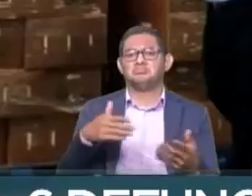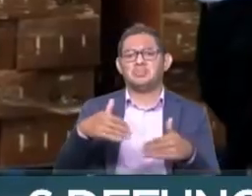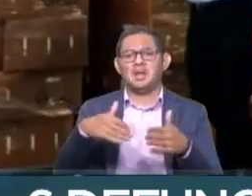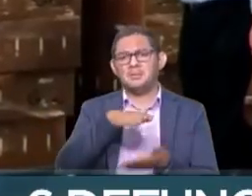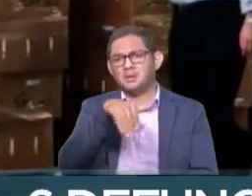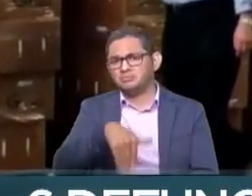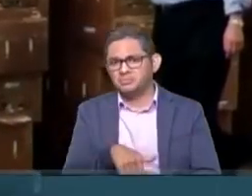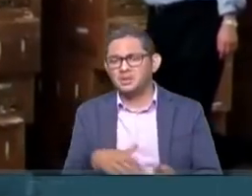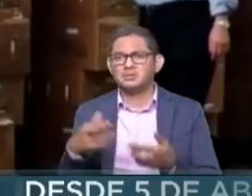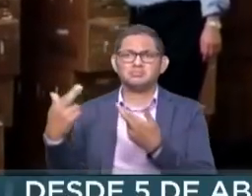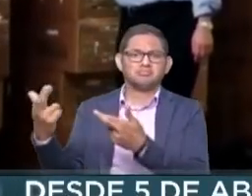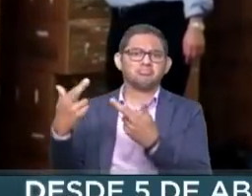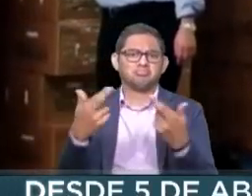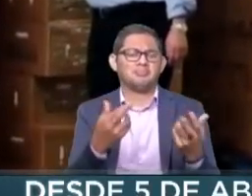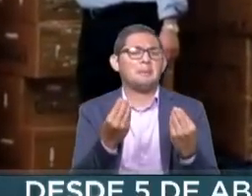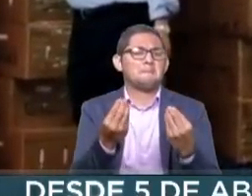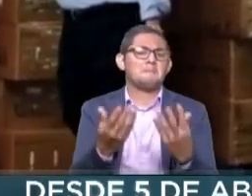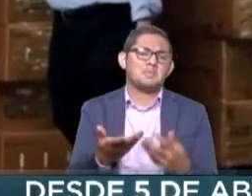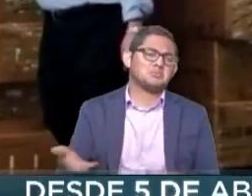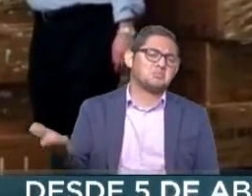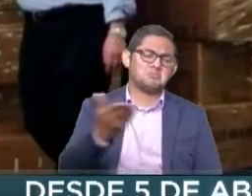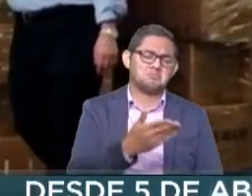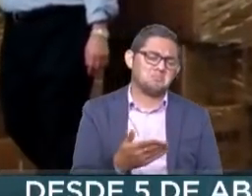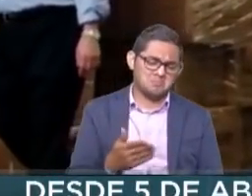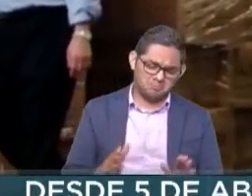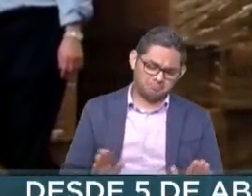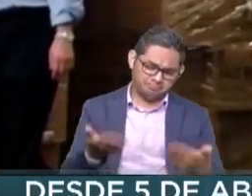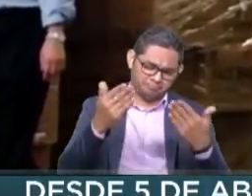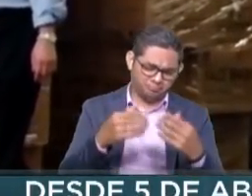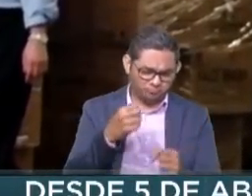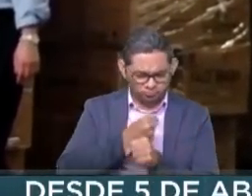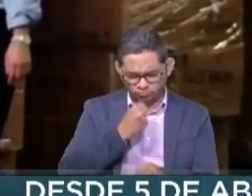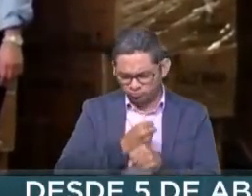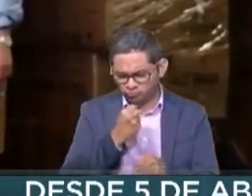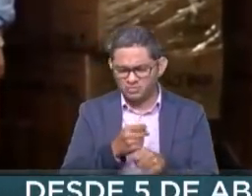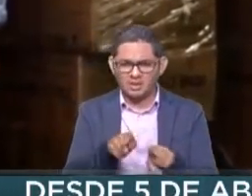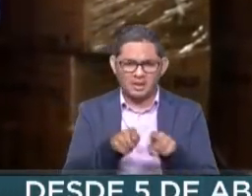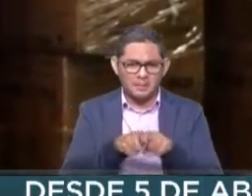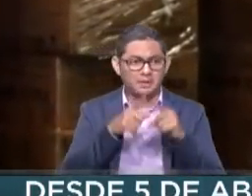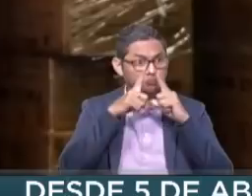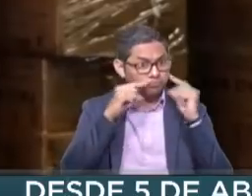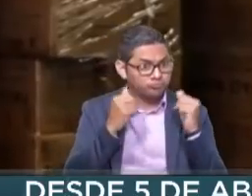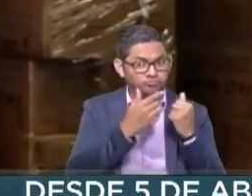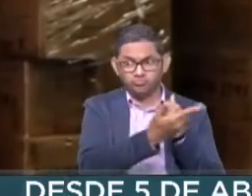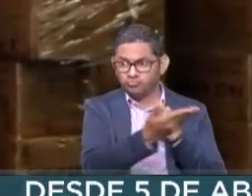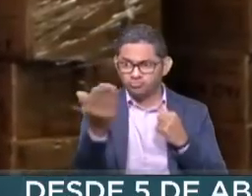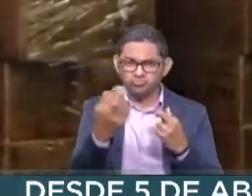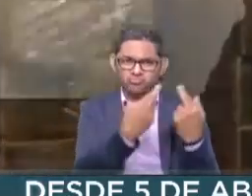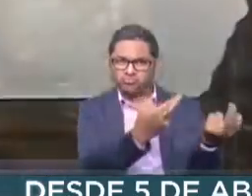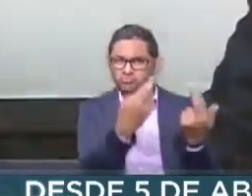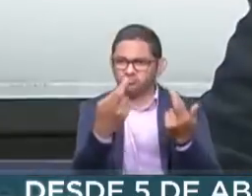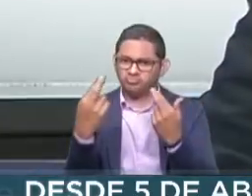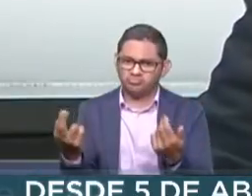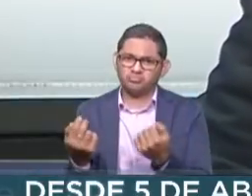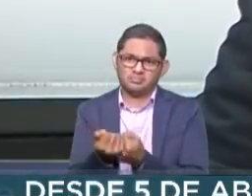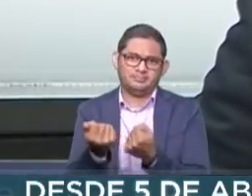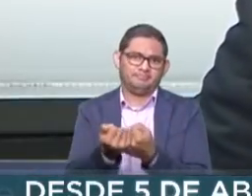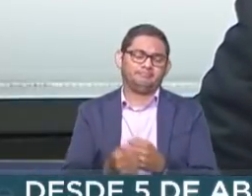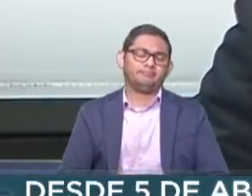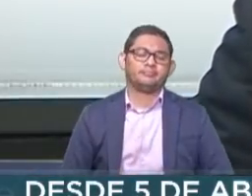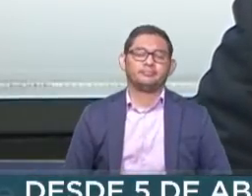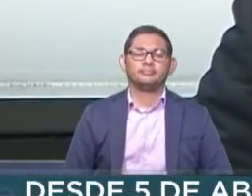fin de que los panameños continúen cumpliendo con las medidas de bioseguridad que recomienda